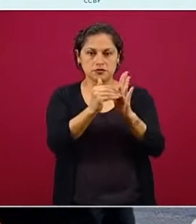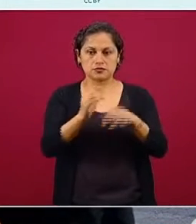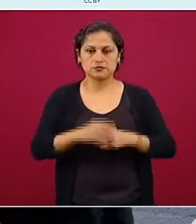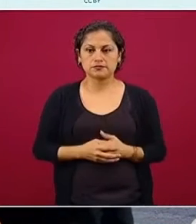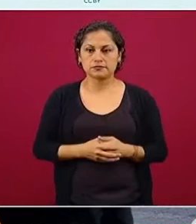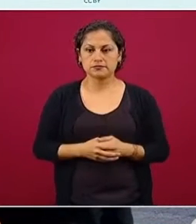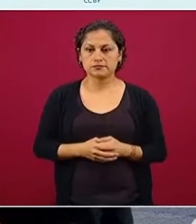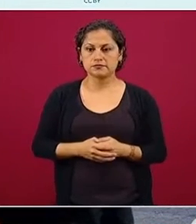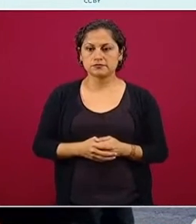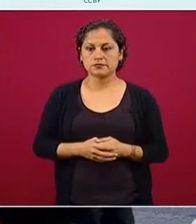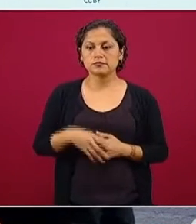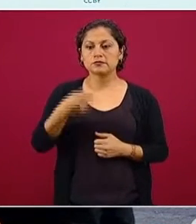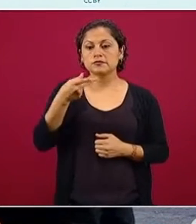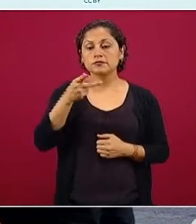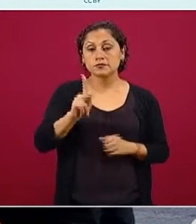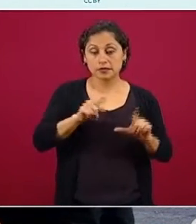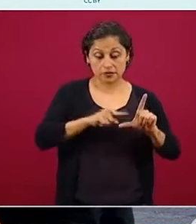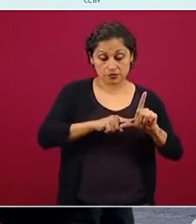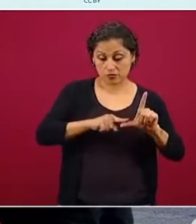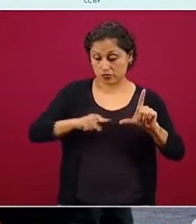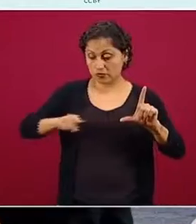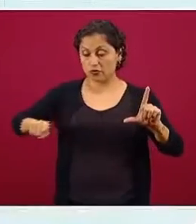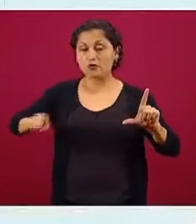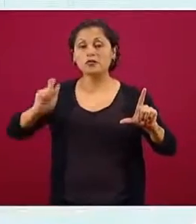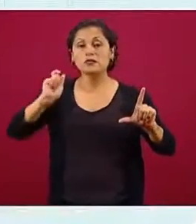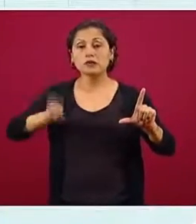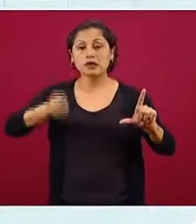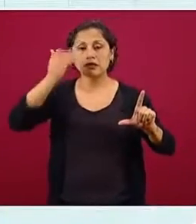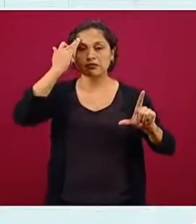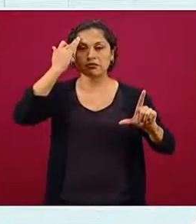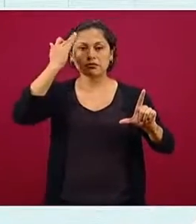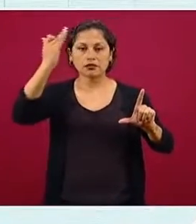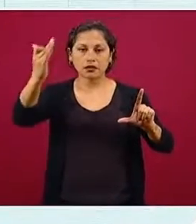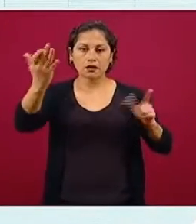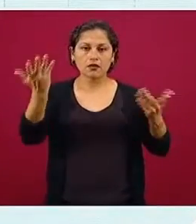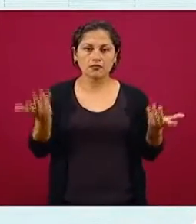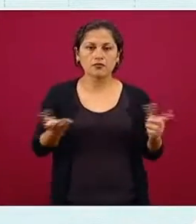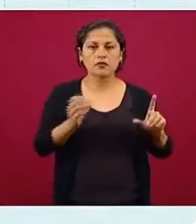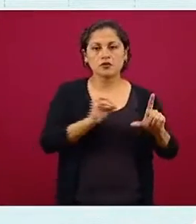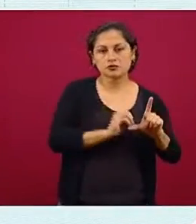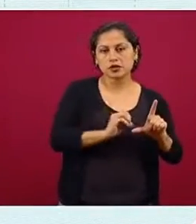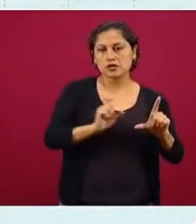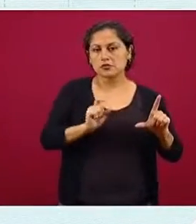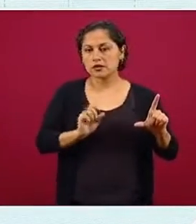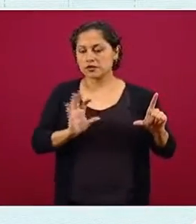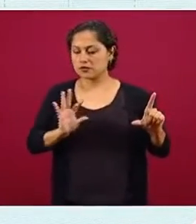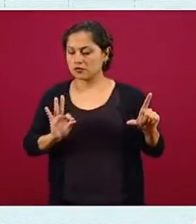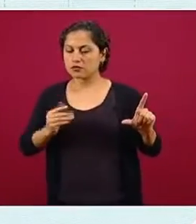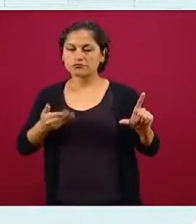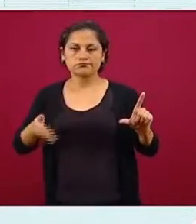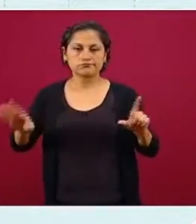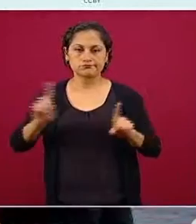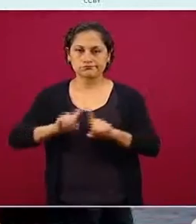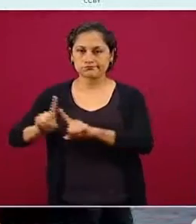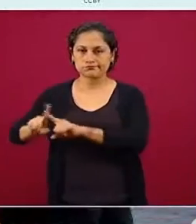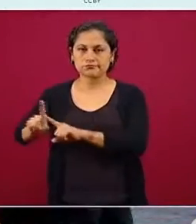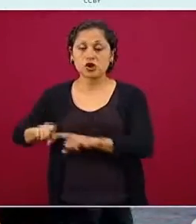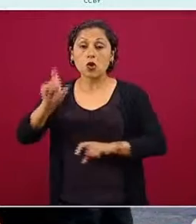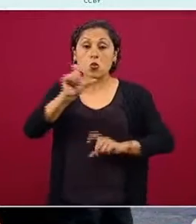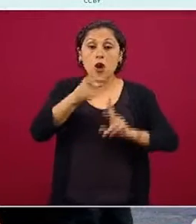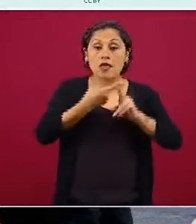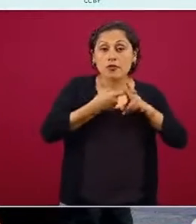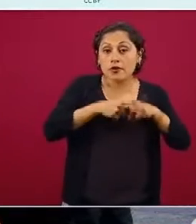Y lo que vemos es los días transcurridos, 0, 20, 40, etcétera, desde que se llegó al caso número 100.